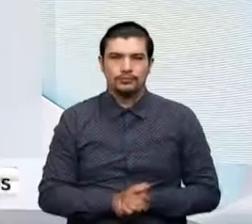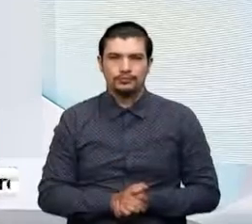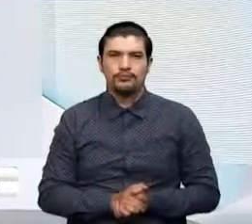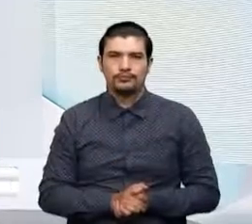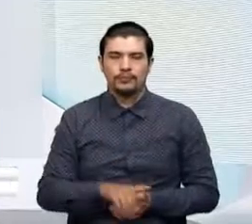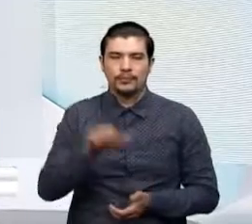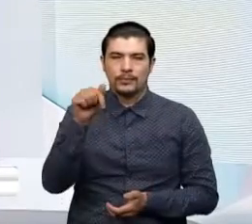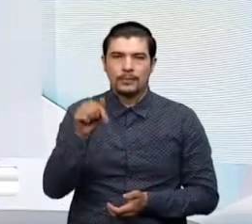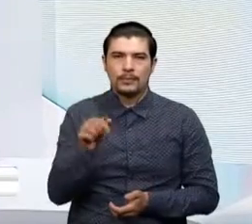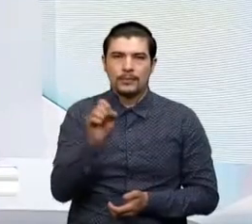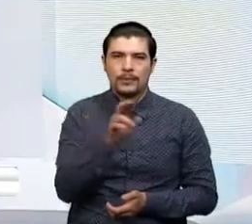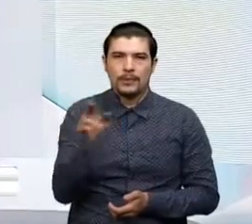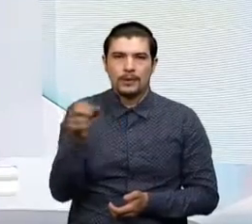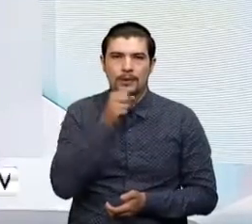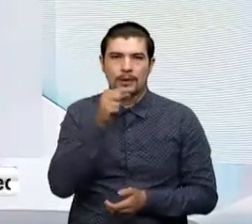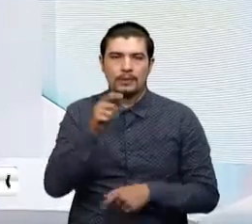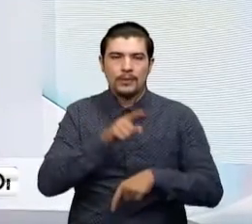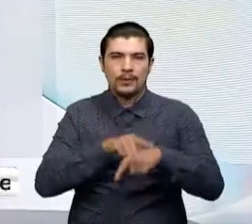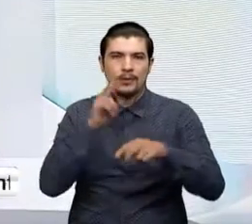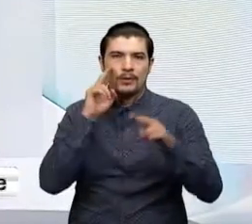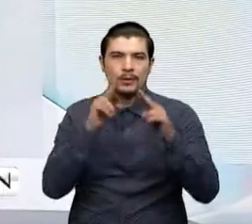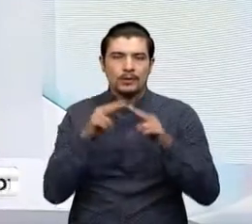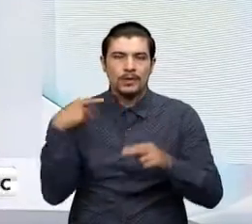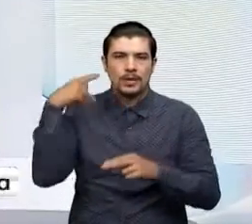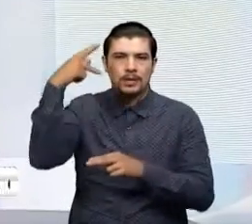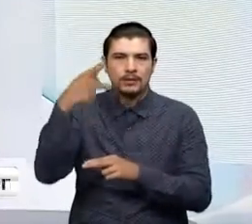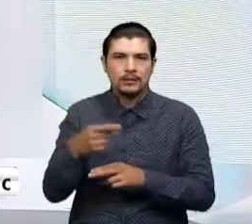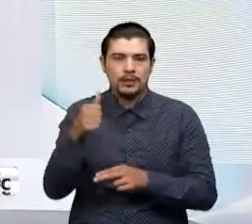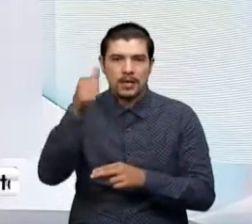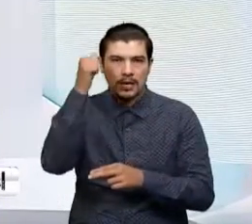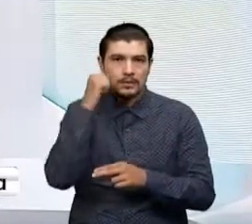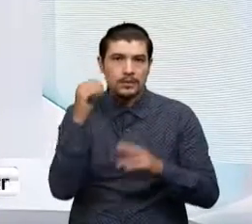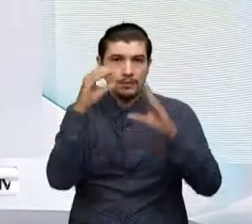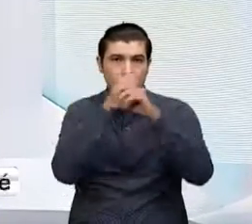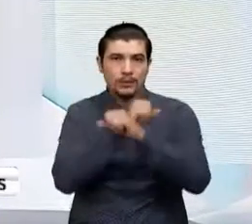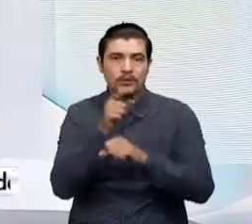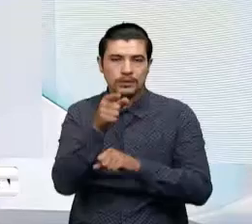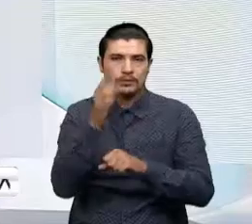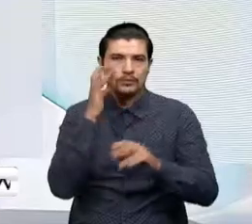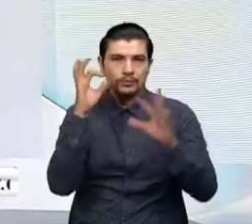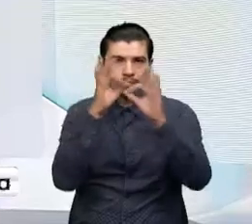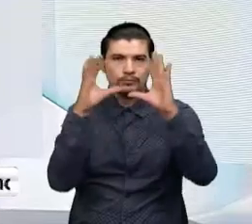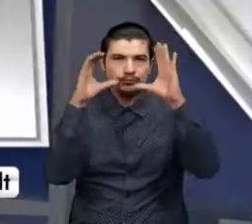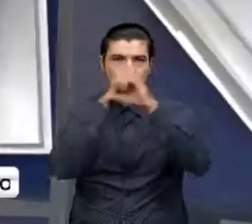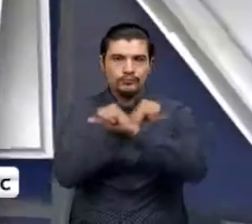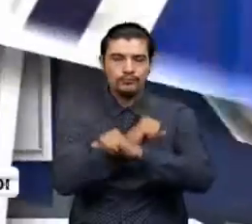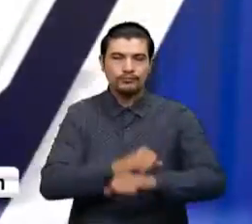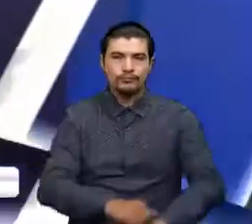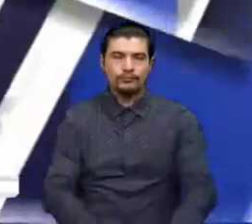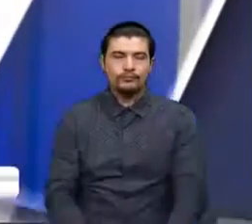En Oriente Noticias es momento de conocer las historias que registró durante la noche nuestro lente nocturno.